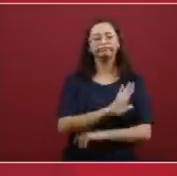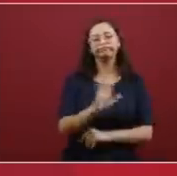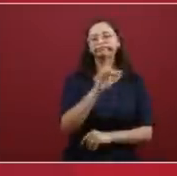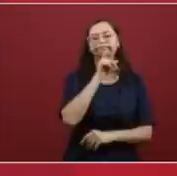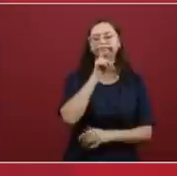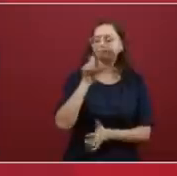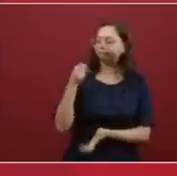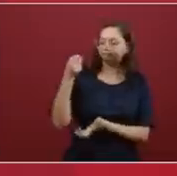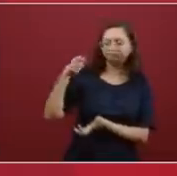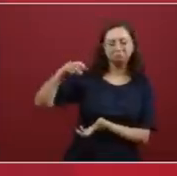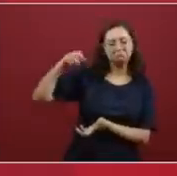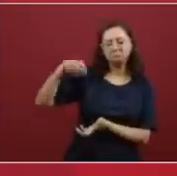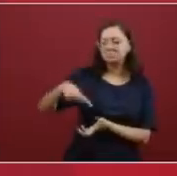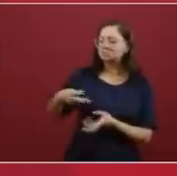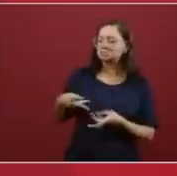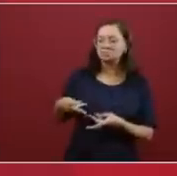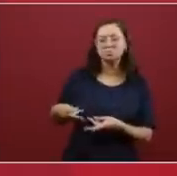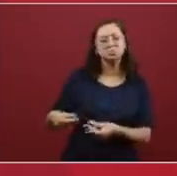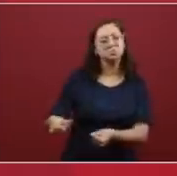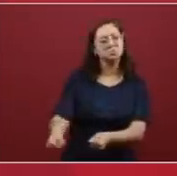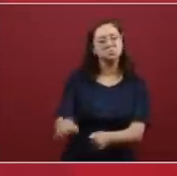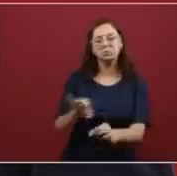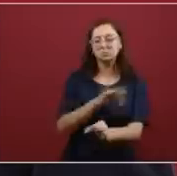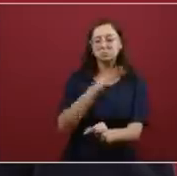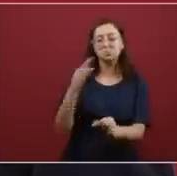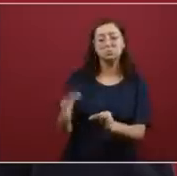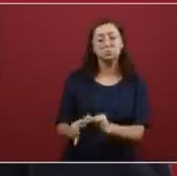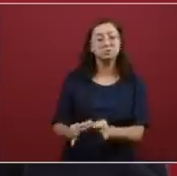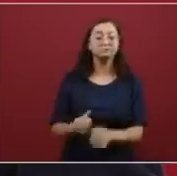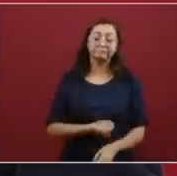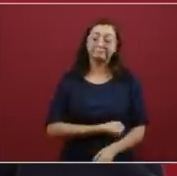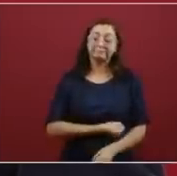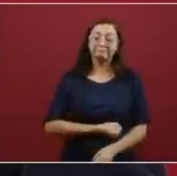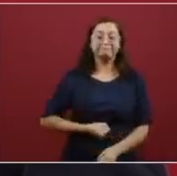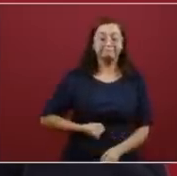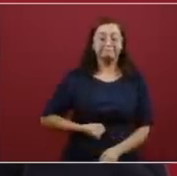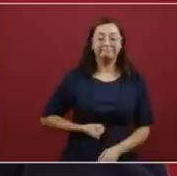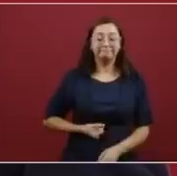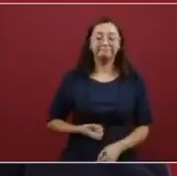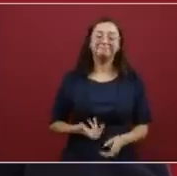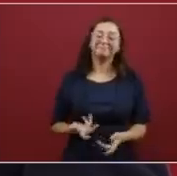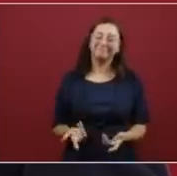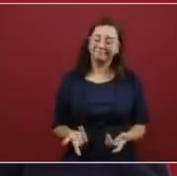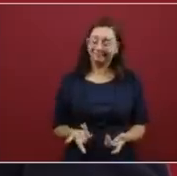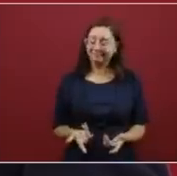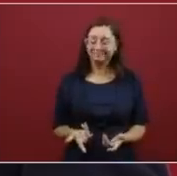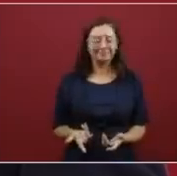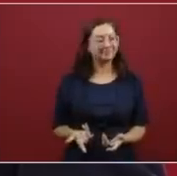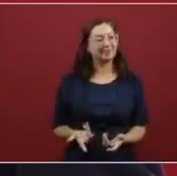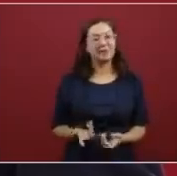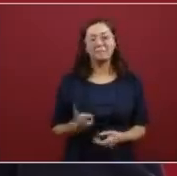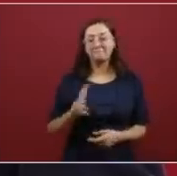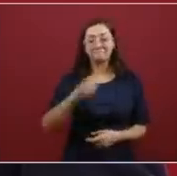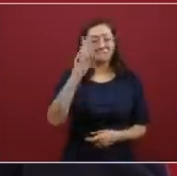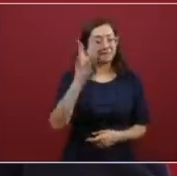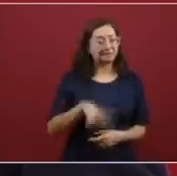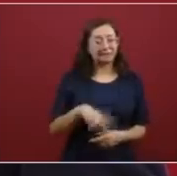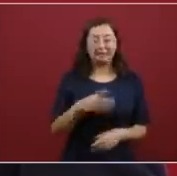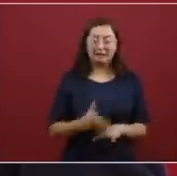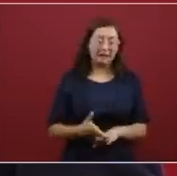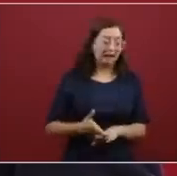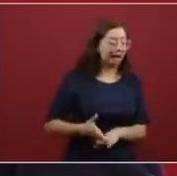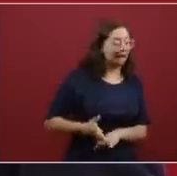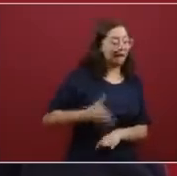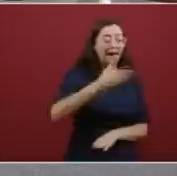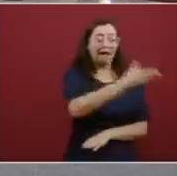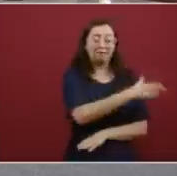el propósito, estamos ajustando, era mucho el gasto superfluo en